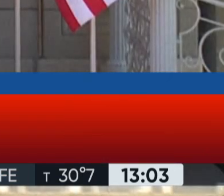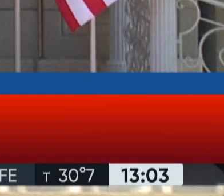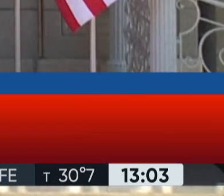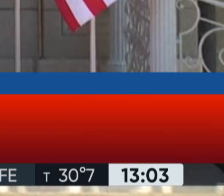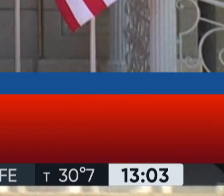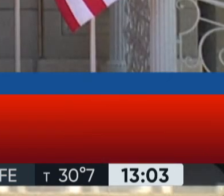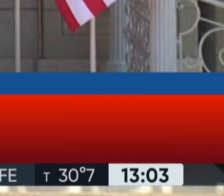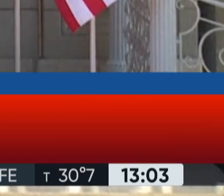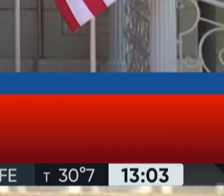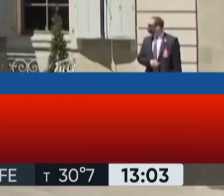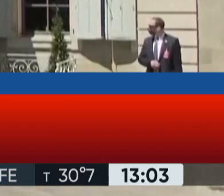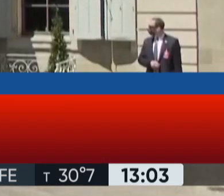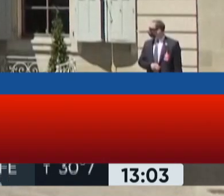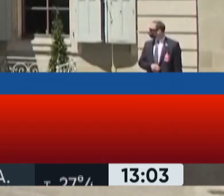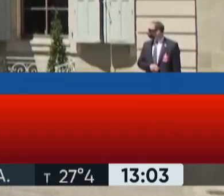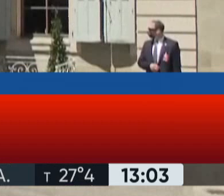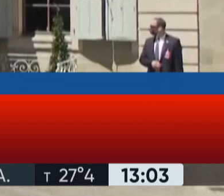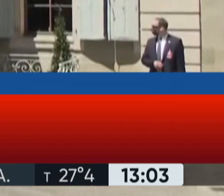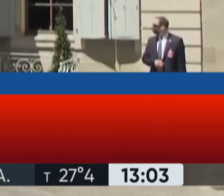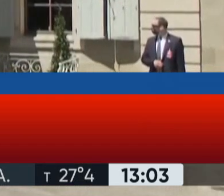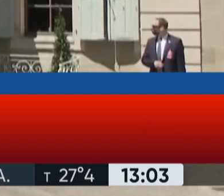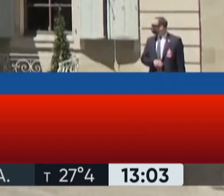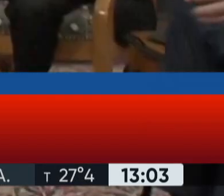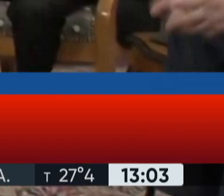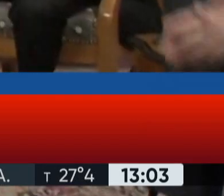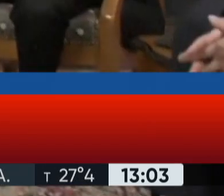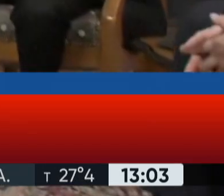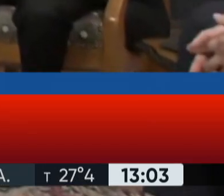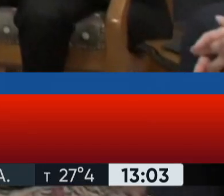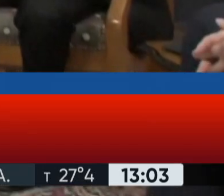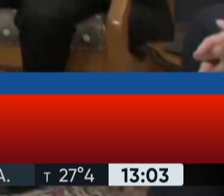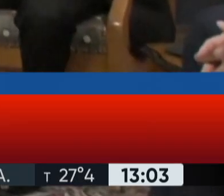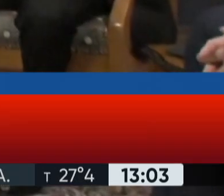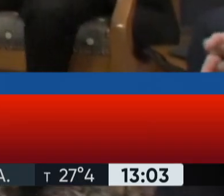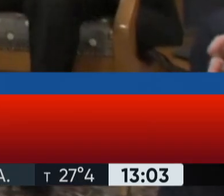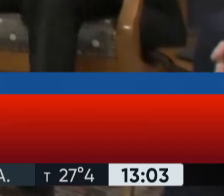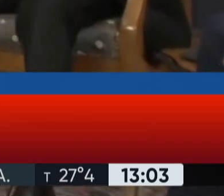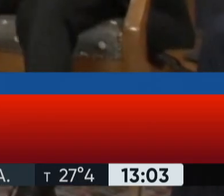Colores, que son las revoluciones que se sucedieron en los países de la ex órbita soviética